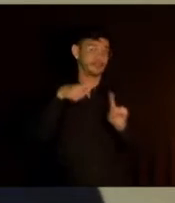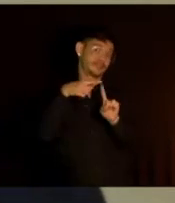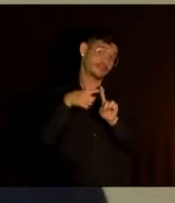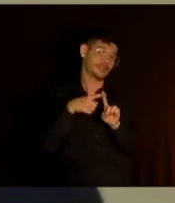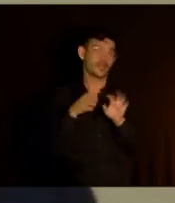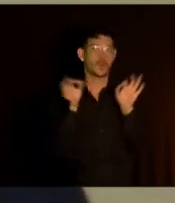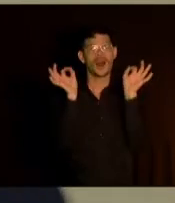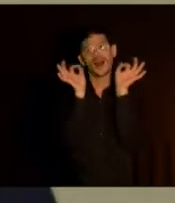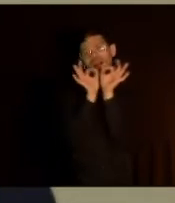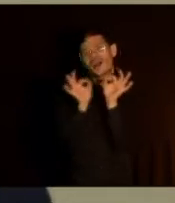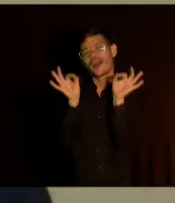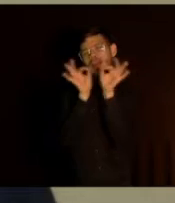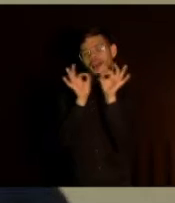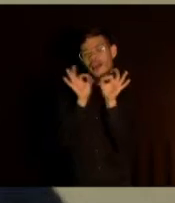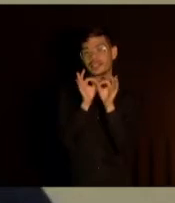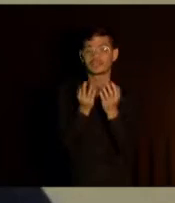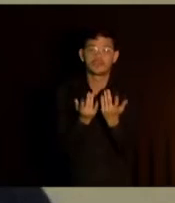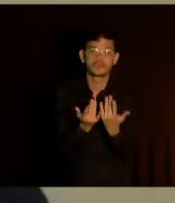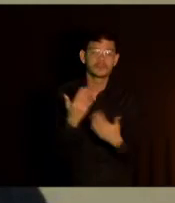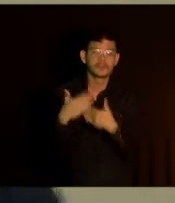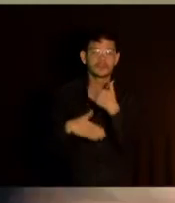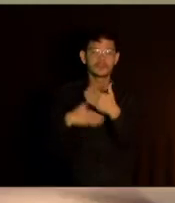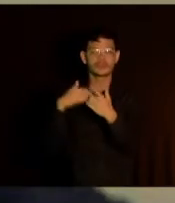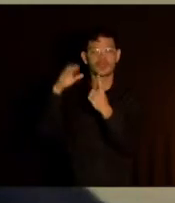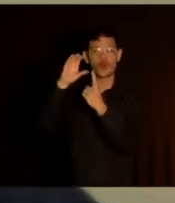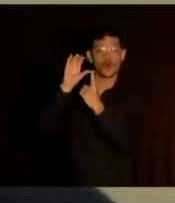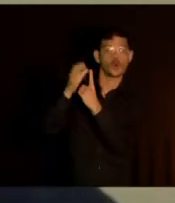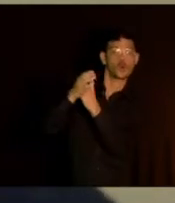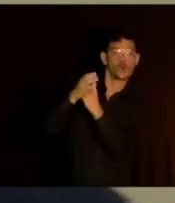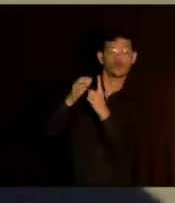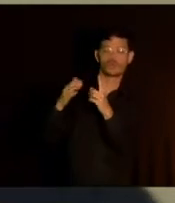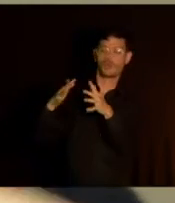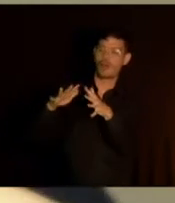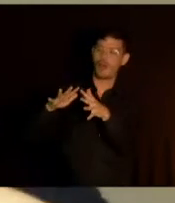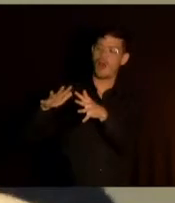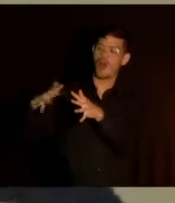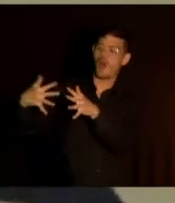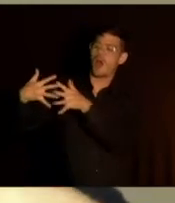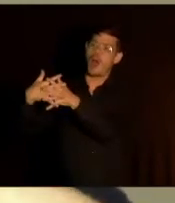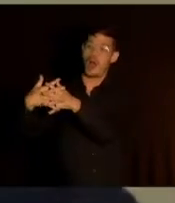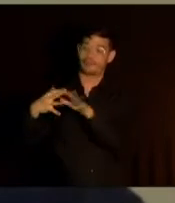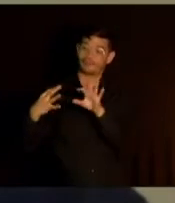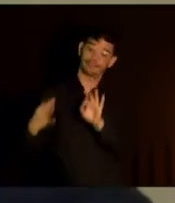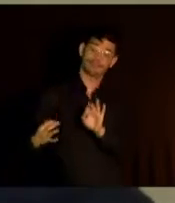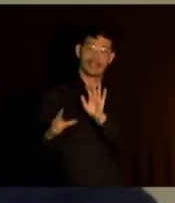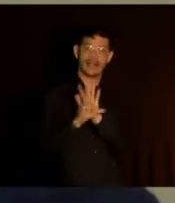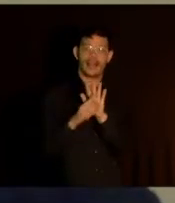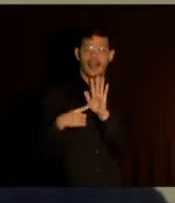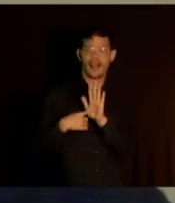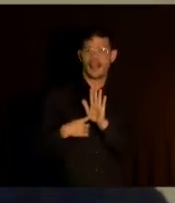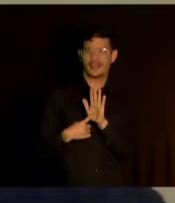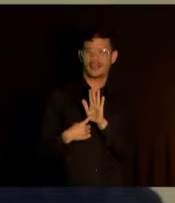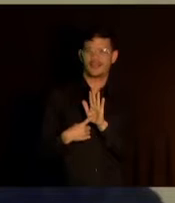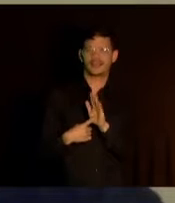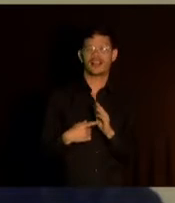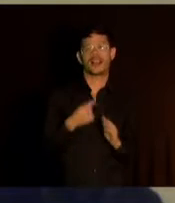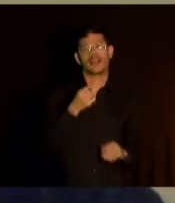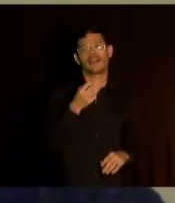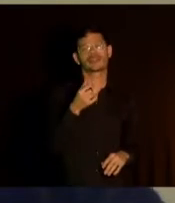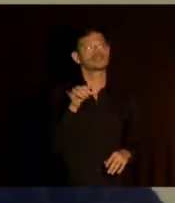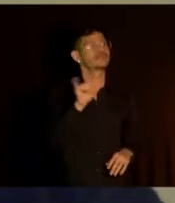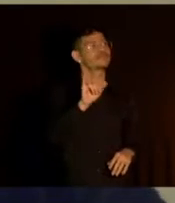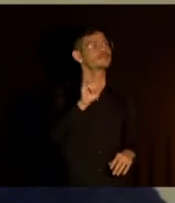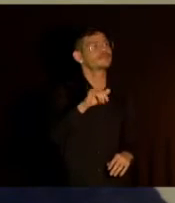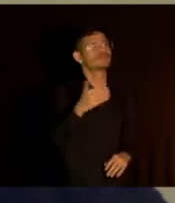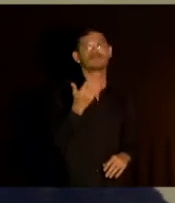mientras la cultura empata al deber ser de la ley. Un poco parecido a